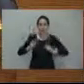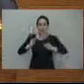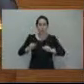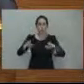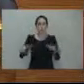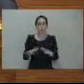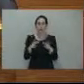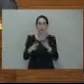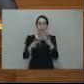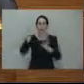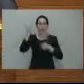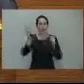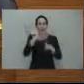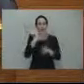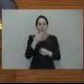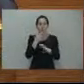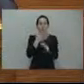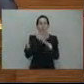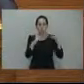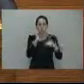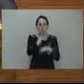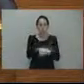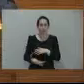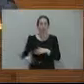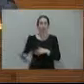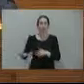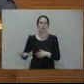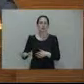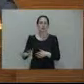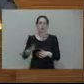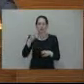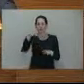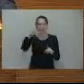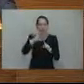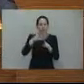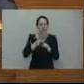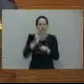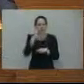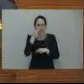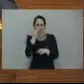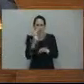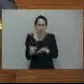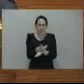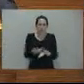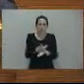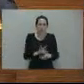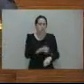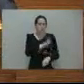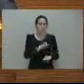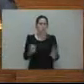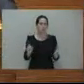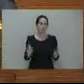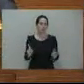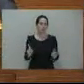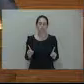una actividad como es el fútbol base, que no tiene interés lucrativo alguno, y esto me importa destacarlo. Y, por lo tanto, entendemos